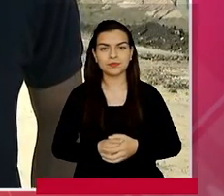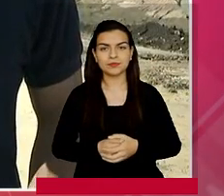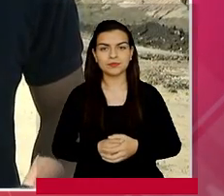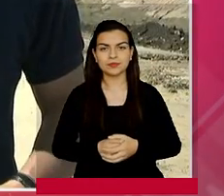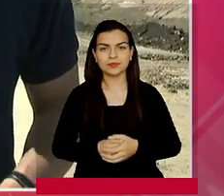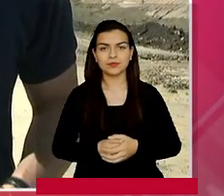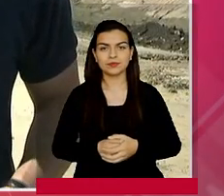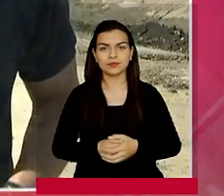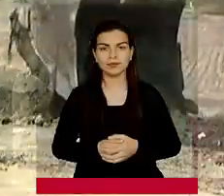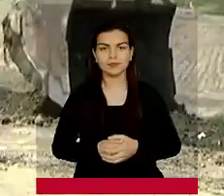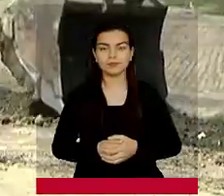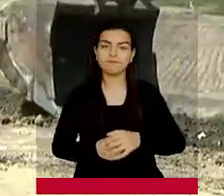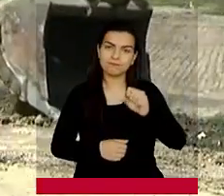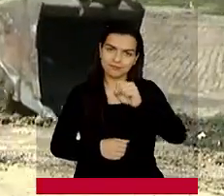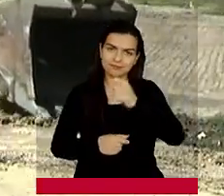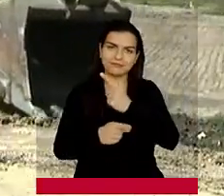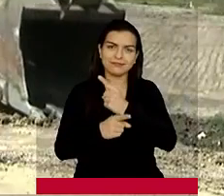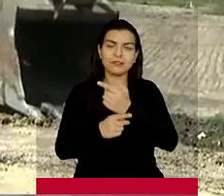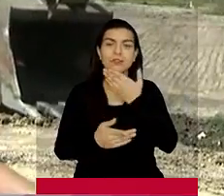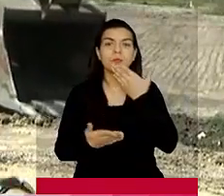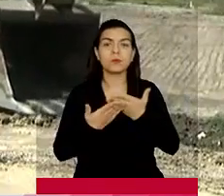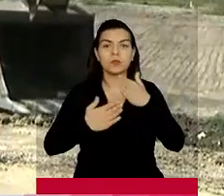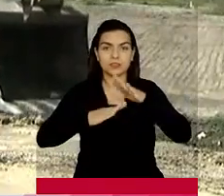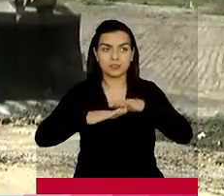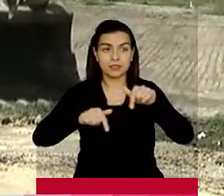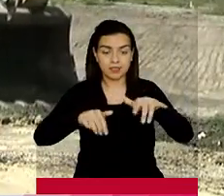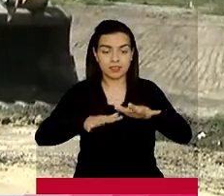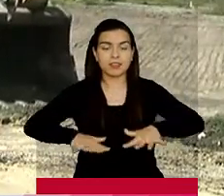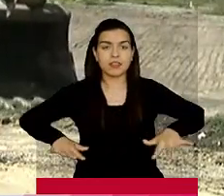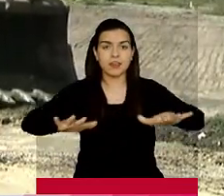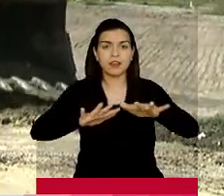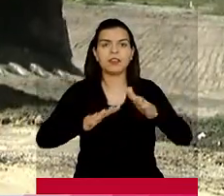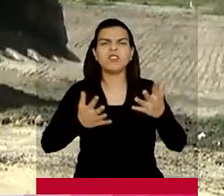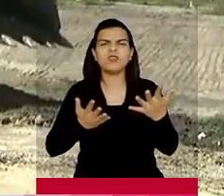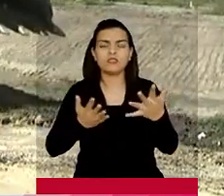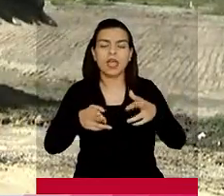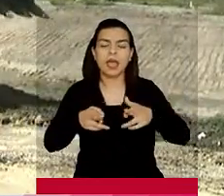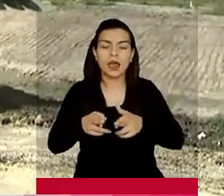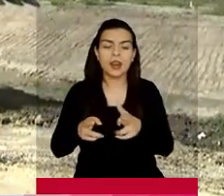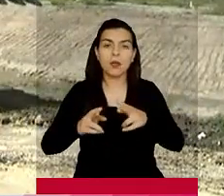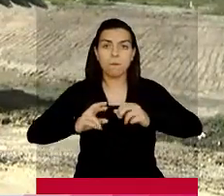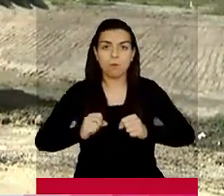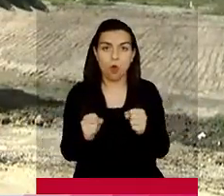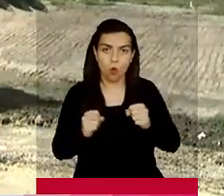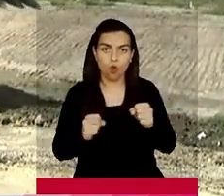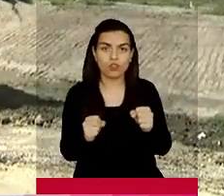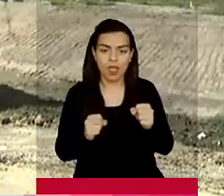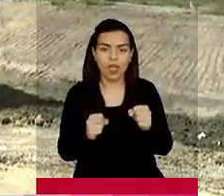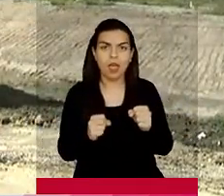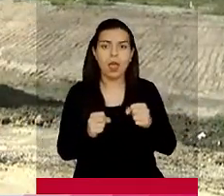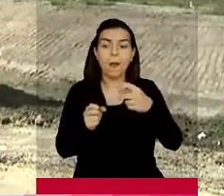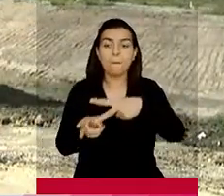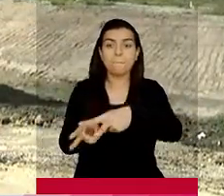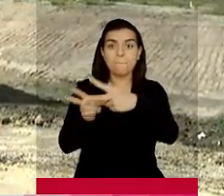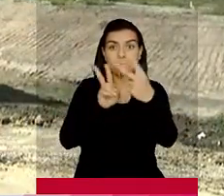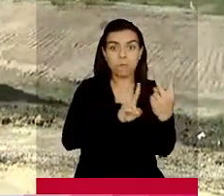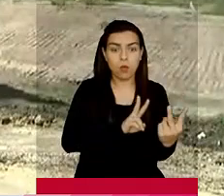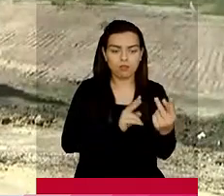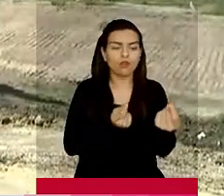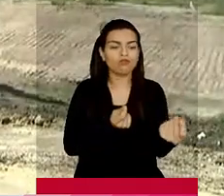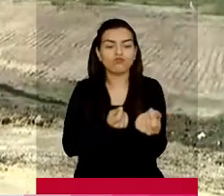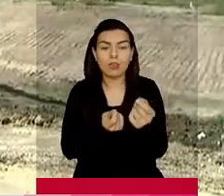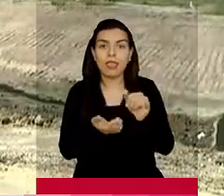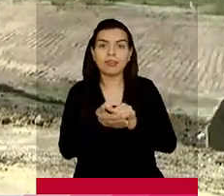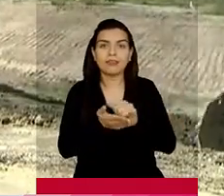Así es, buenas tardes. Nos encontramos en la zona paralela al río Bogotá, a la altura del puente del Común, donde por tercera vez se